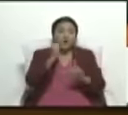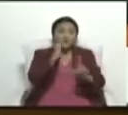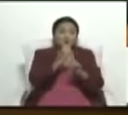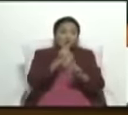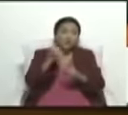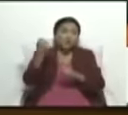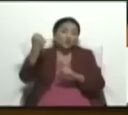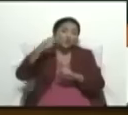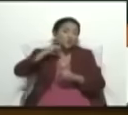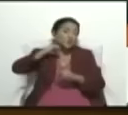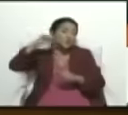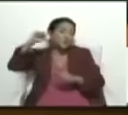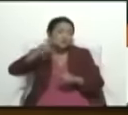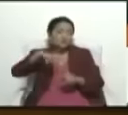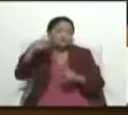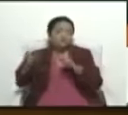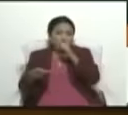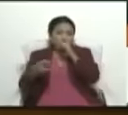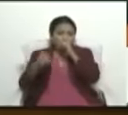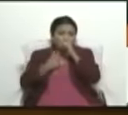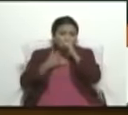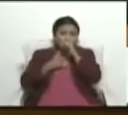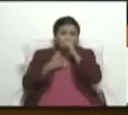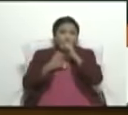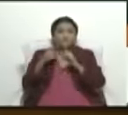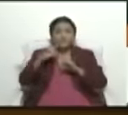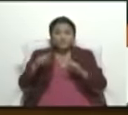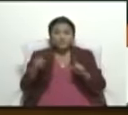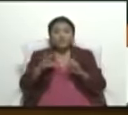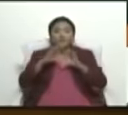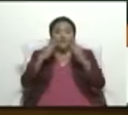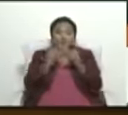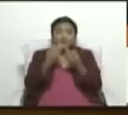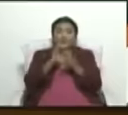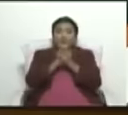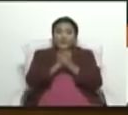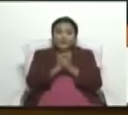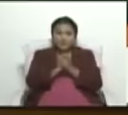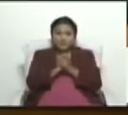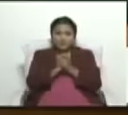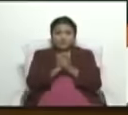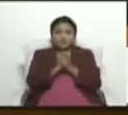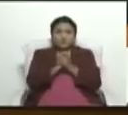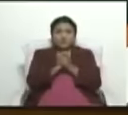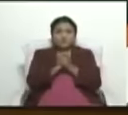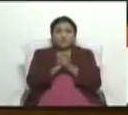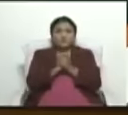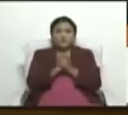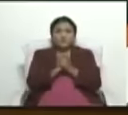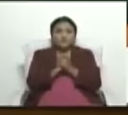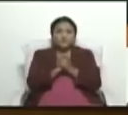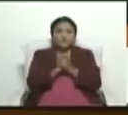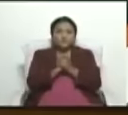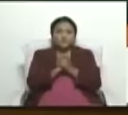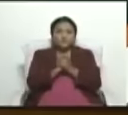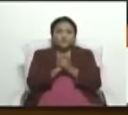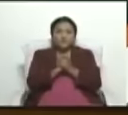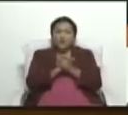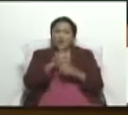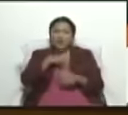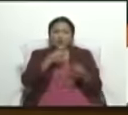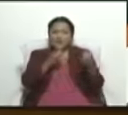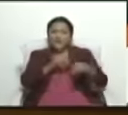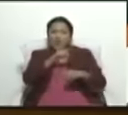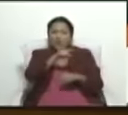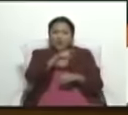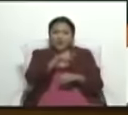familiares cercanos y directos, sus amigos, sus seguidores, no creyeron en esa versión, por